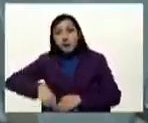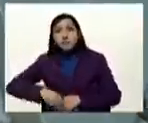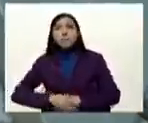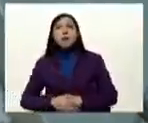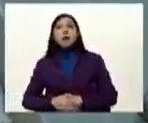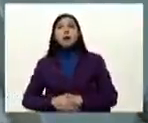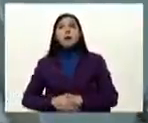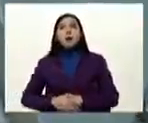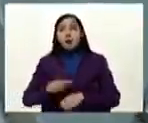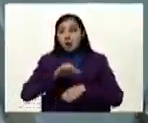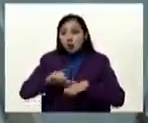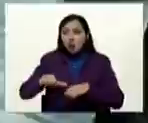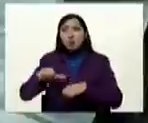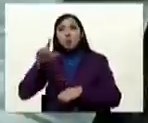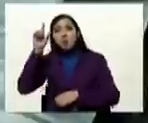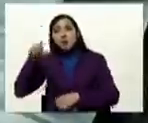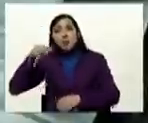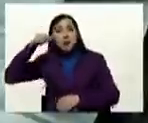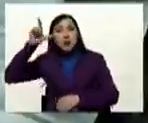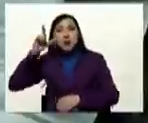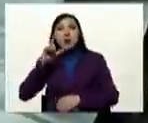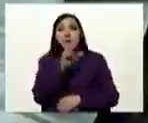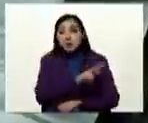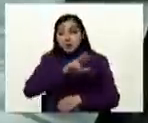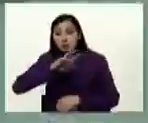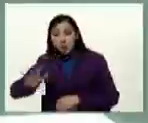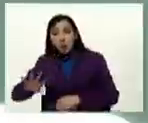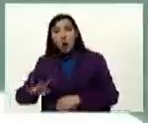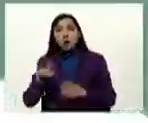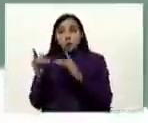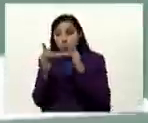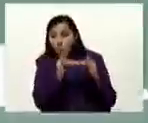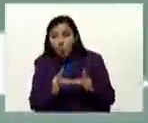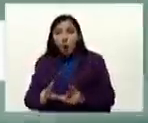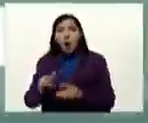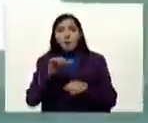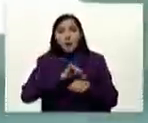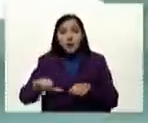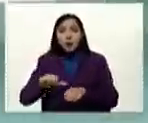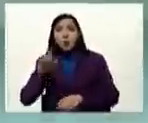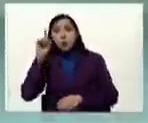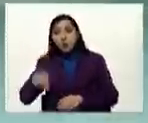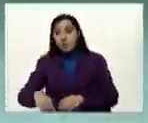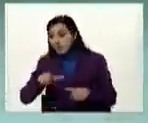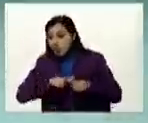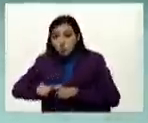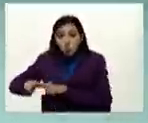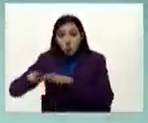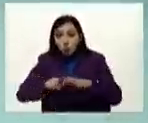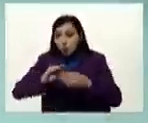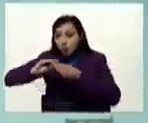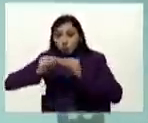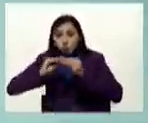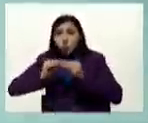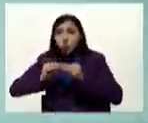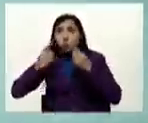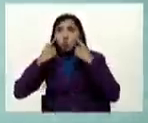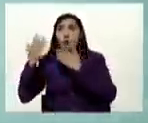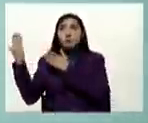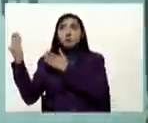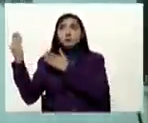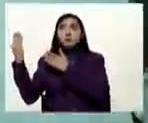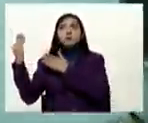biopsia prostática, 34 camas de cura, sala de cura, sala también